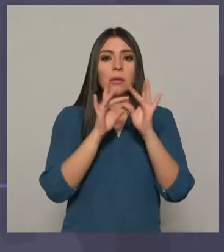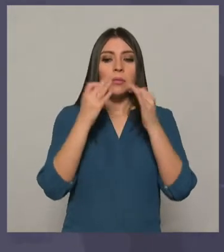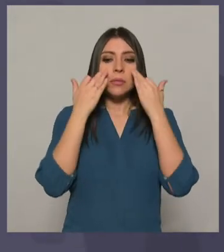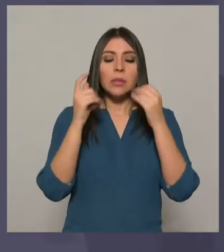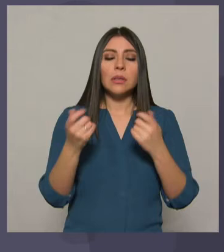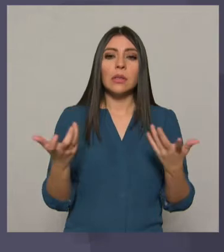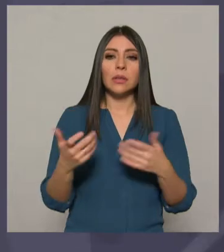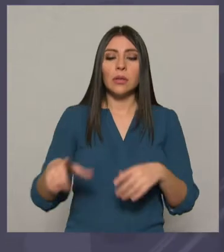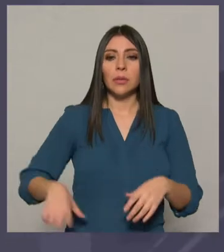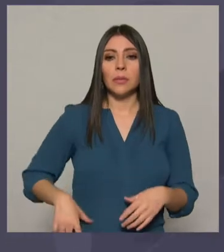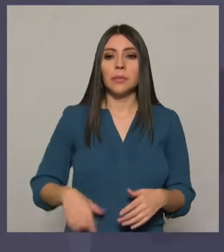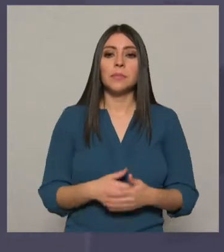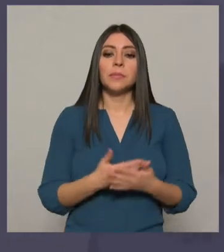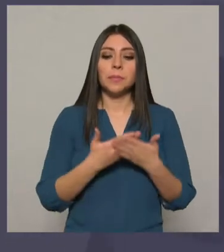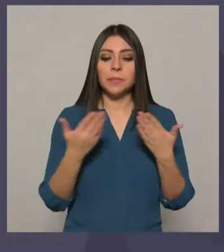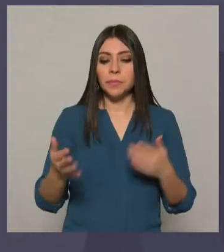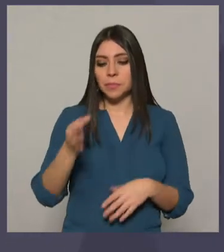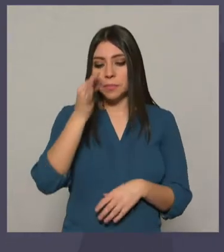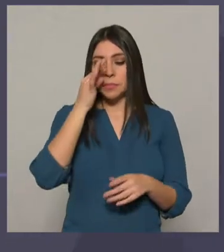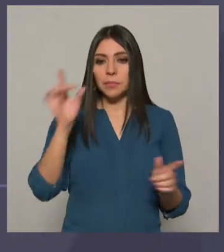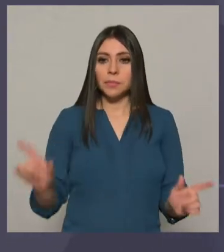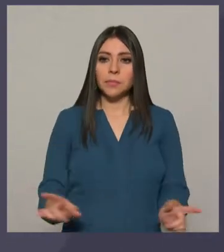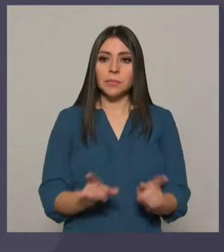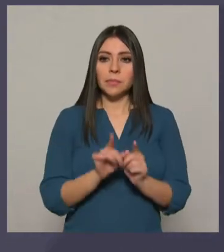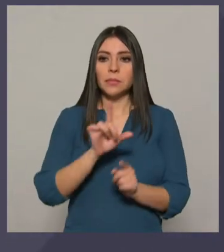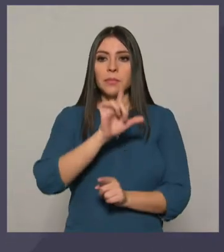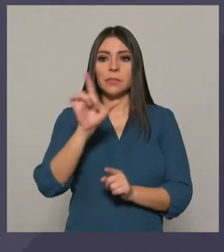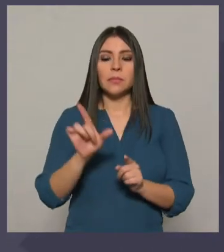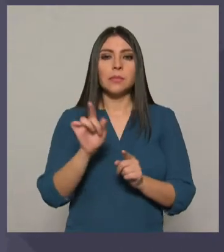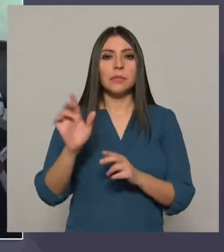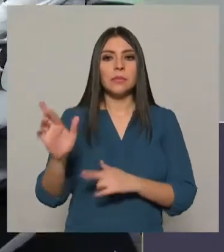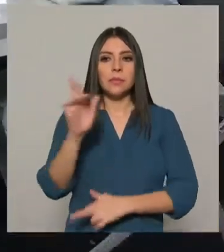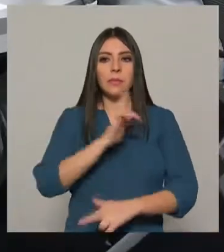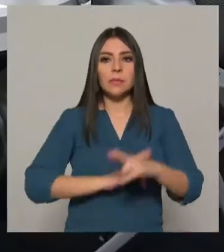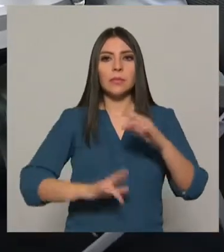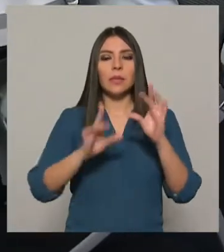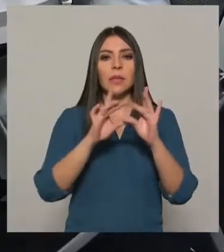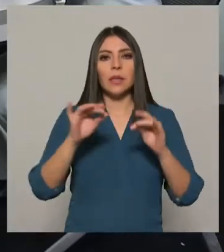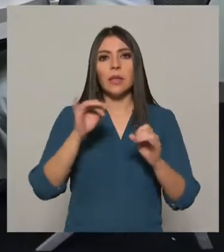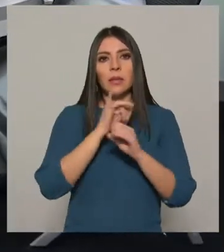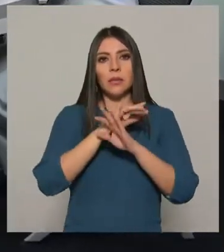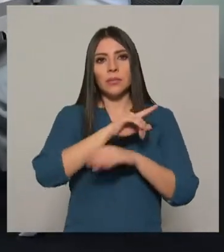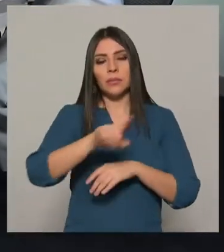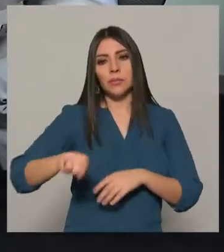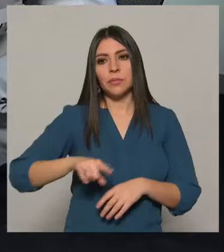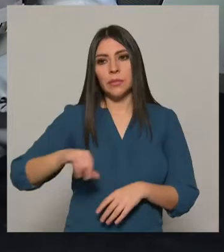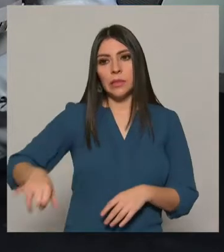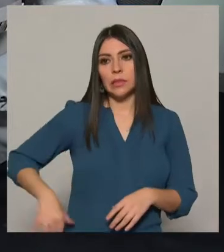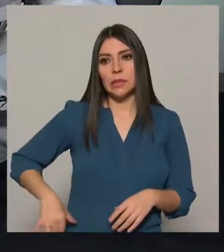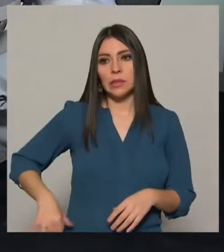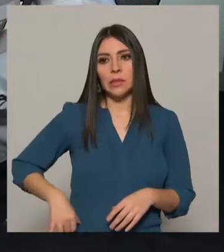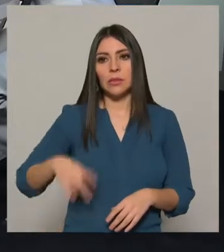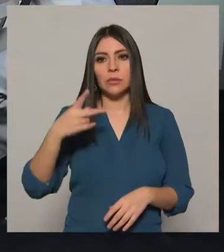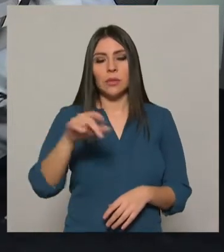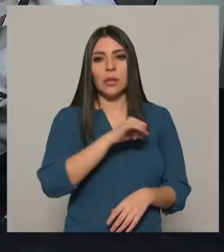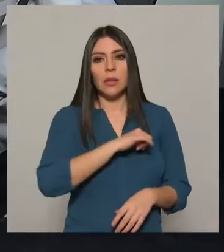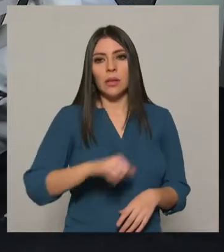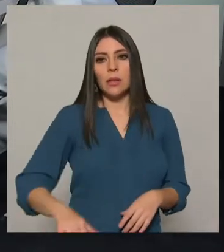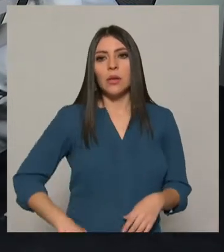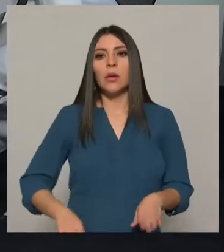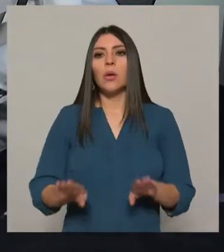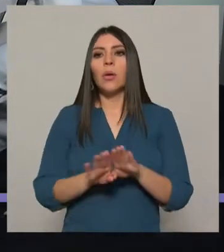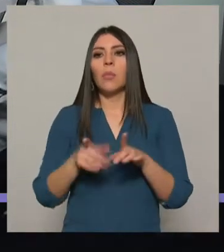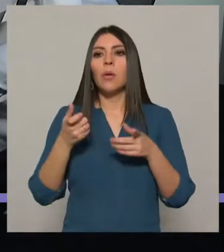cuentas. Vamos a hacer una pausa en este momento, vamos a regresar también con la información que le interesa a usted muchísimo sobre su alcaldía, cómo van a estar